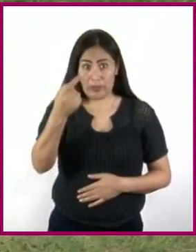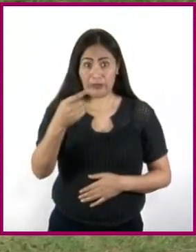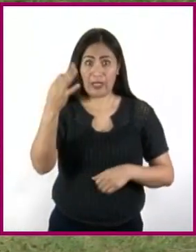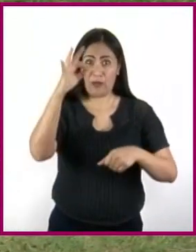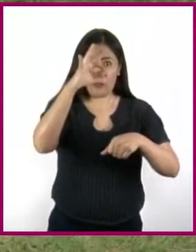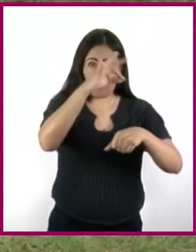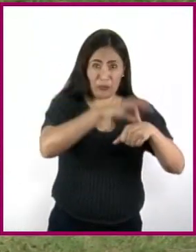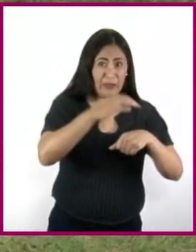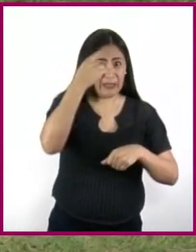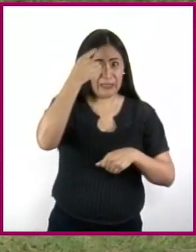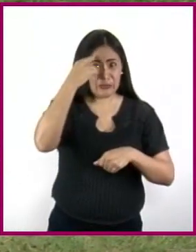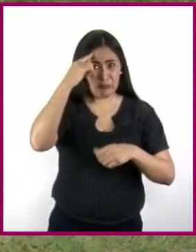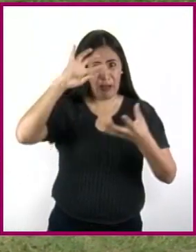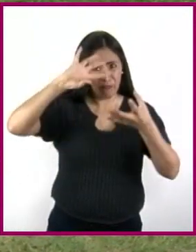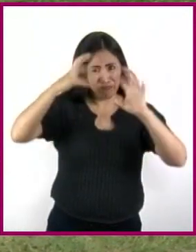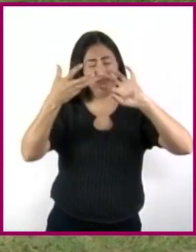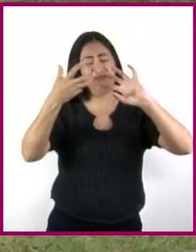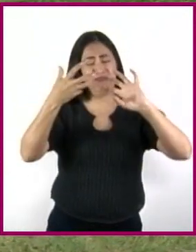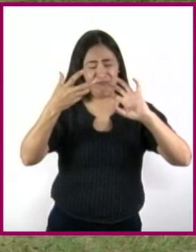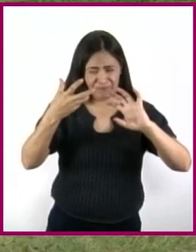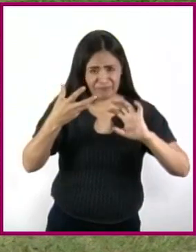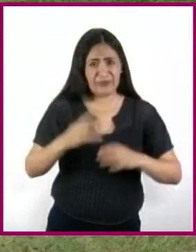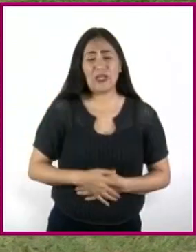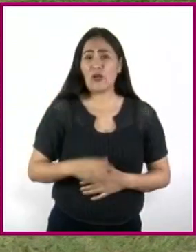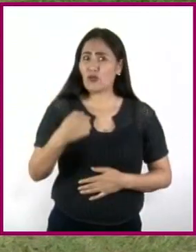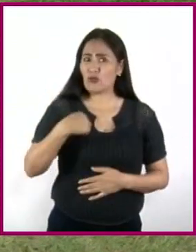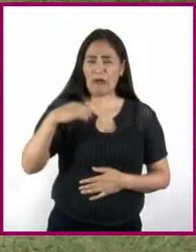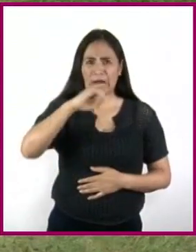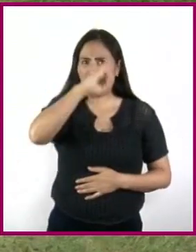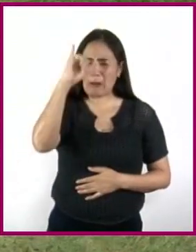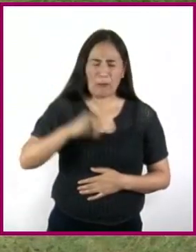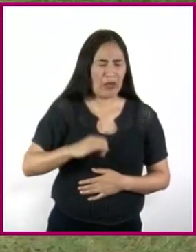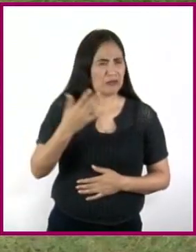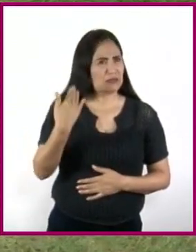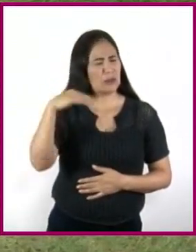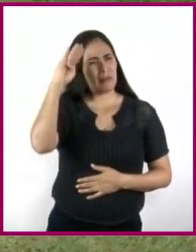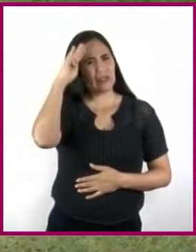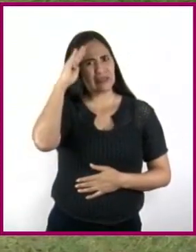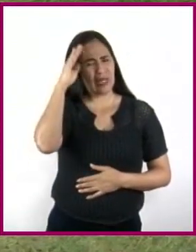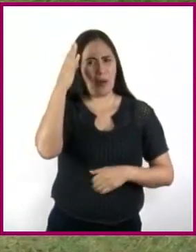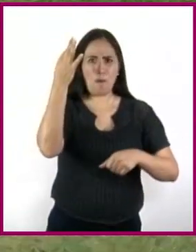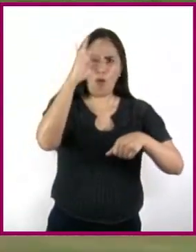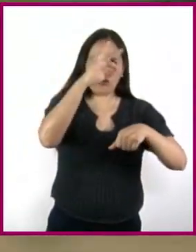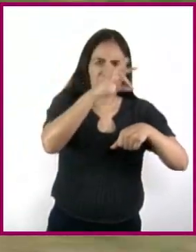provocar un trastorno neurológico? Jamás pensé que un mosquito podría